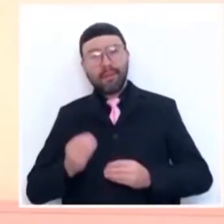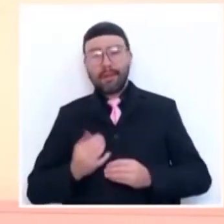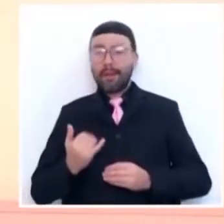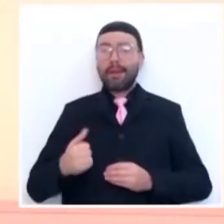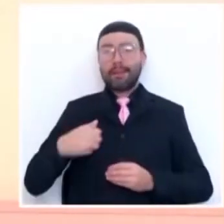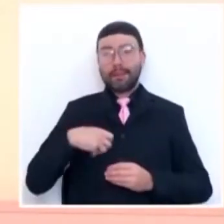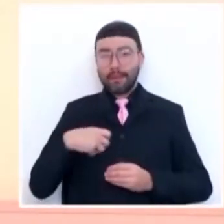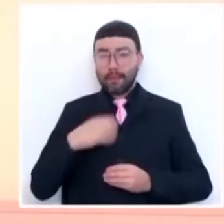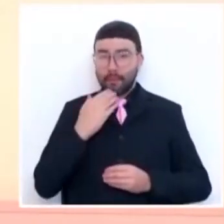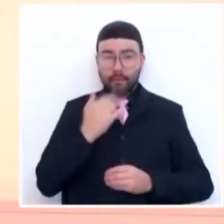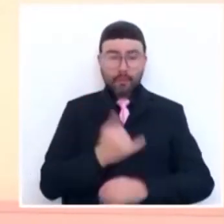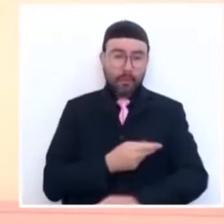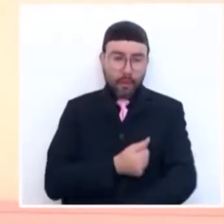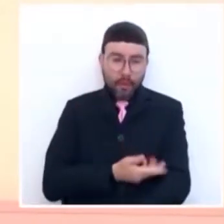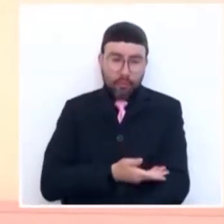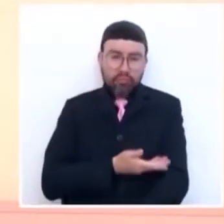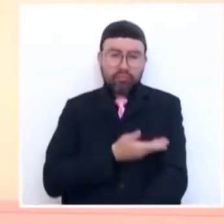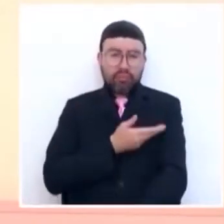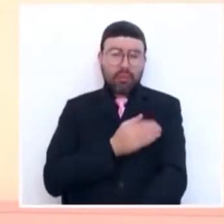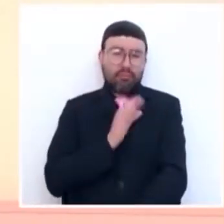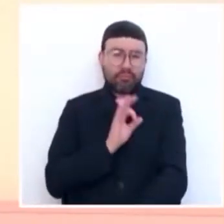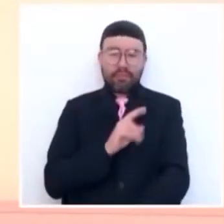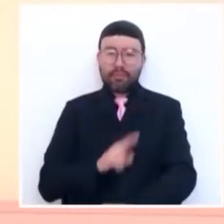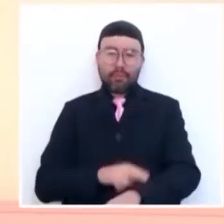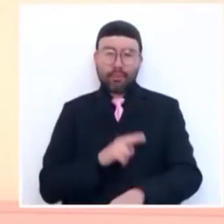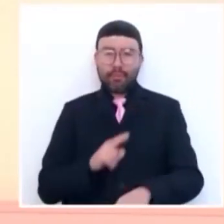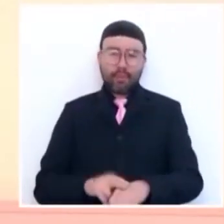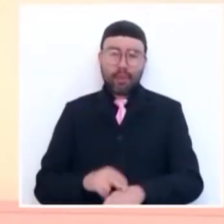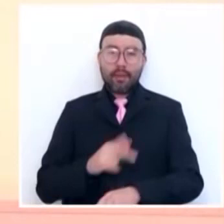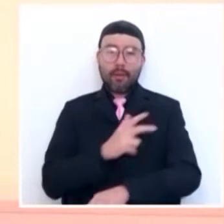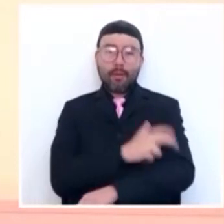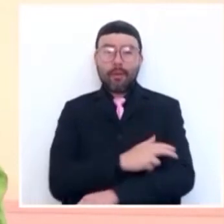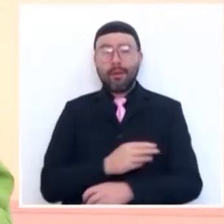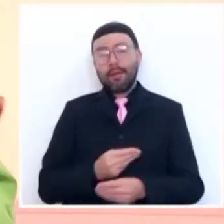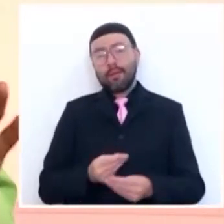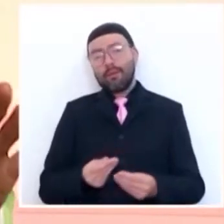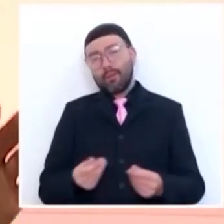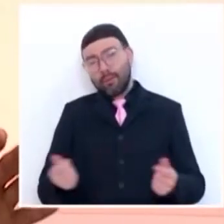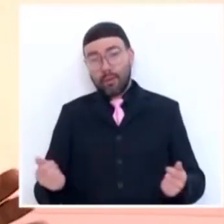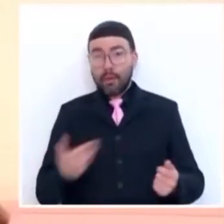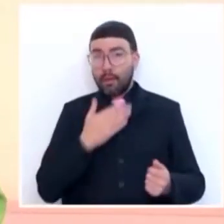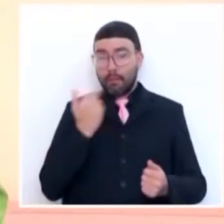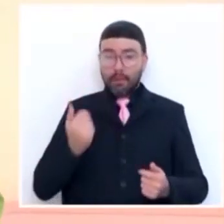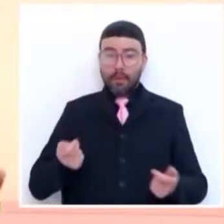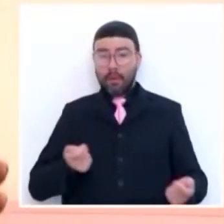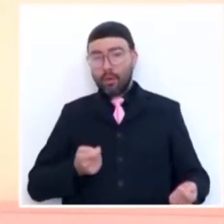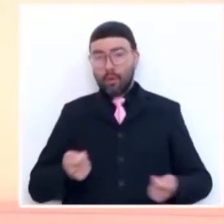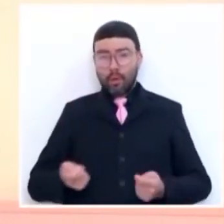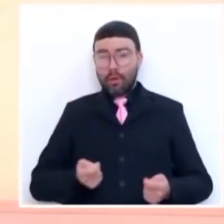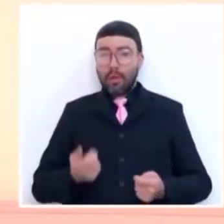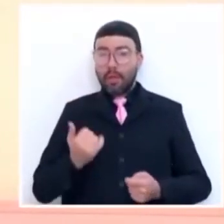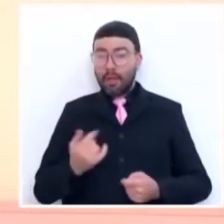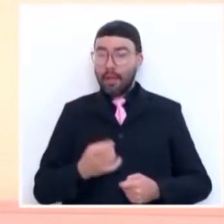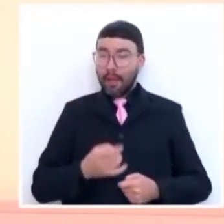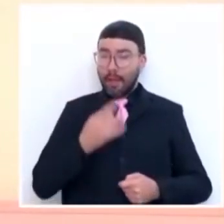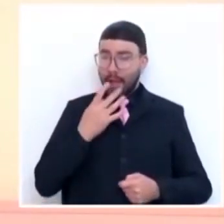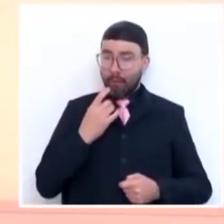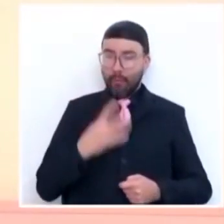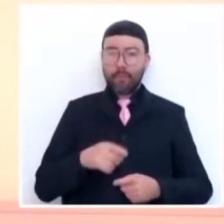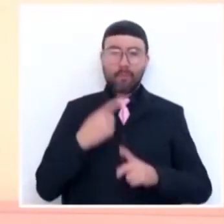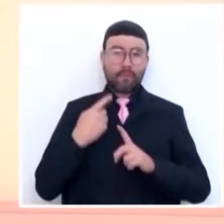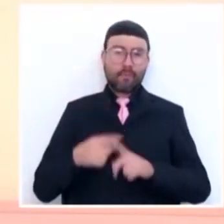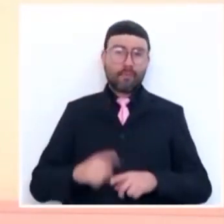presión arterial normal, los músculos relajados, un mejor control de nuestros niveles de azúcar y de los